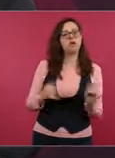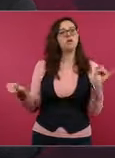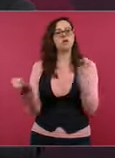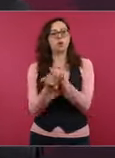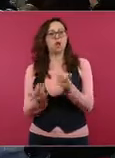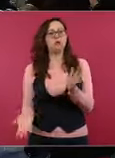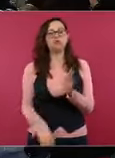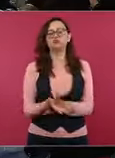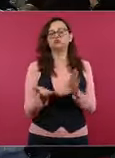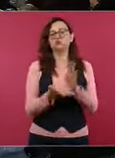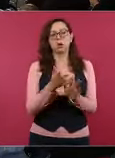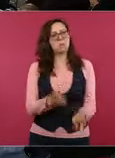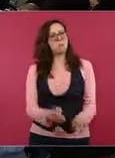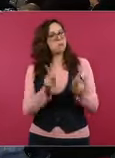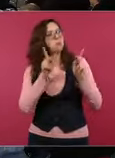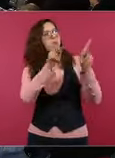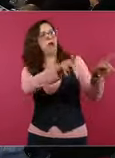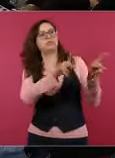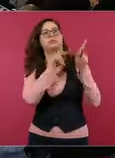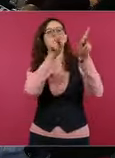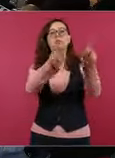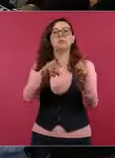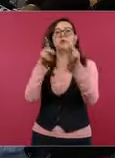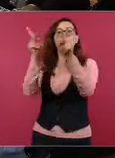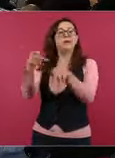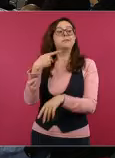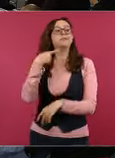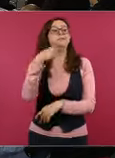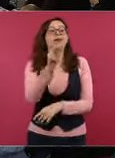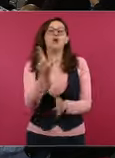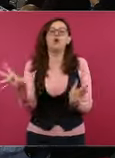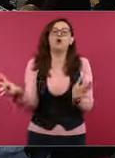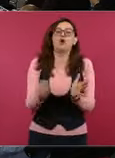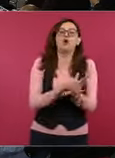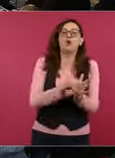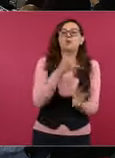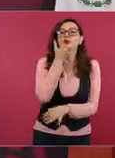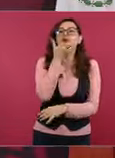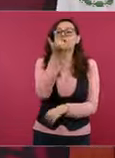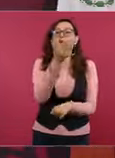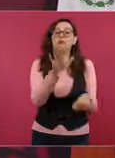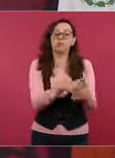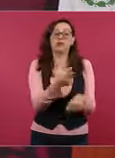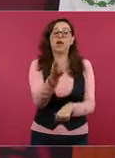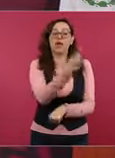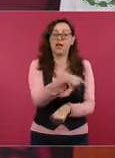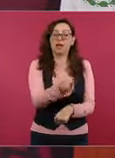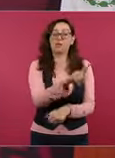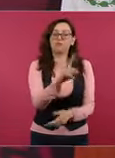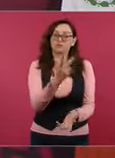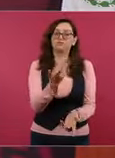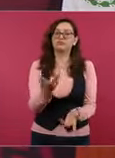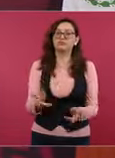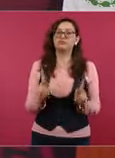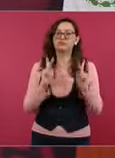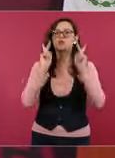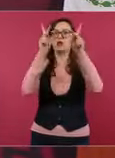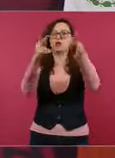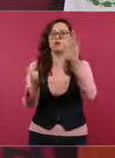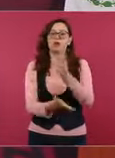Hace relativamente poco, un jefe de gobierno me planteó que